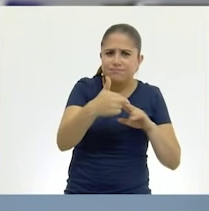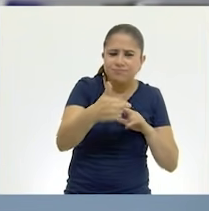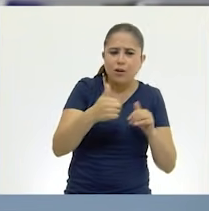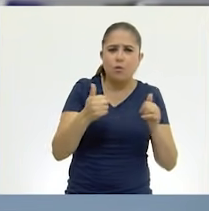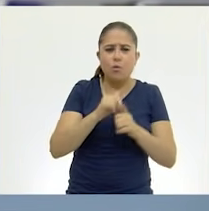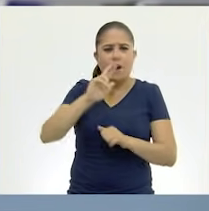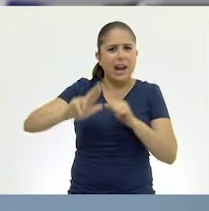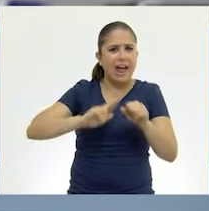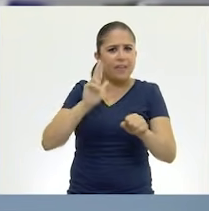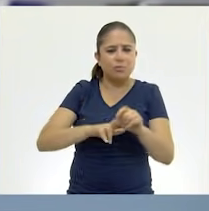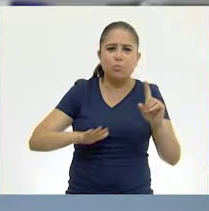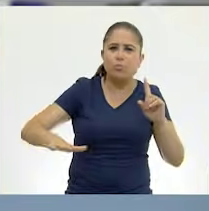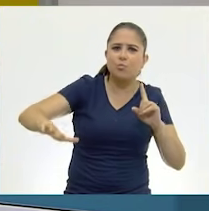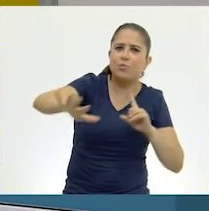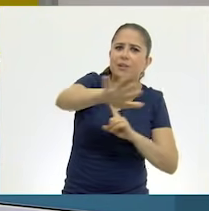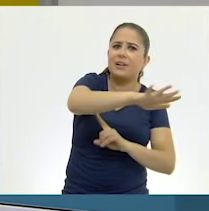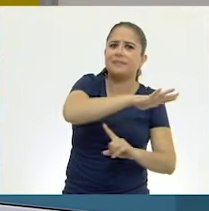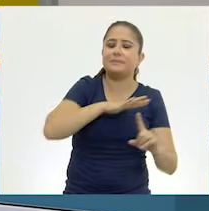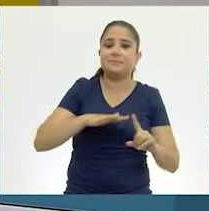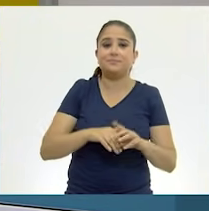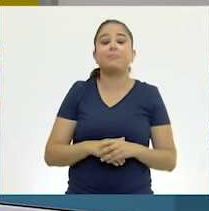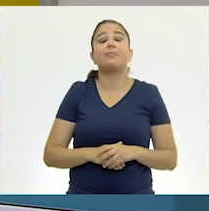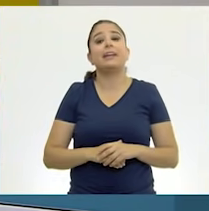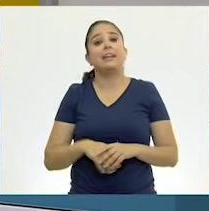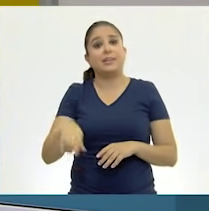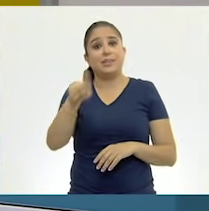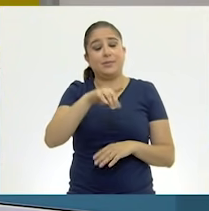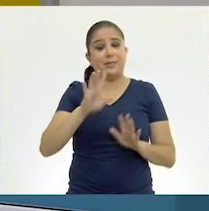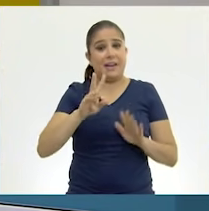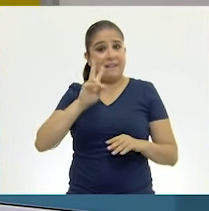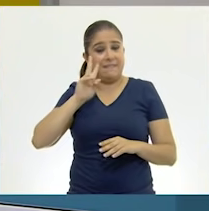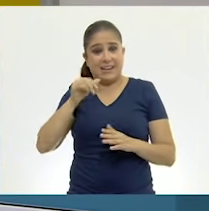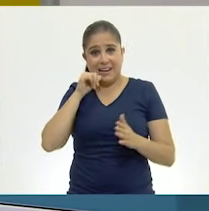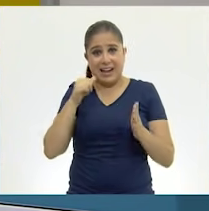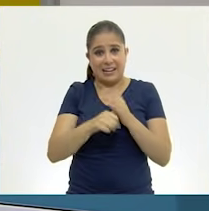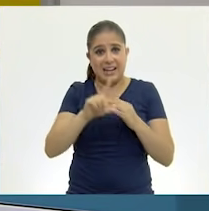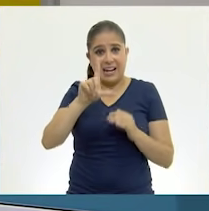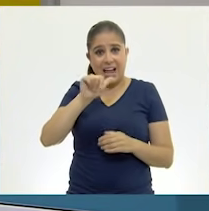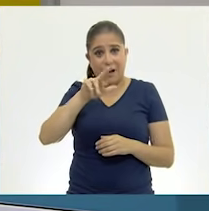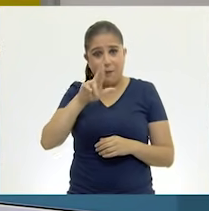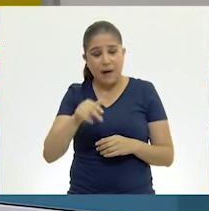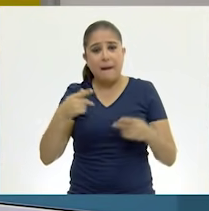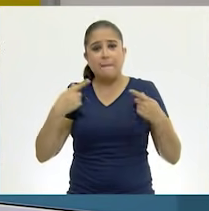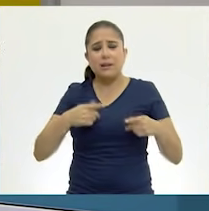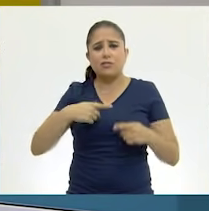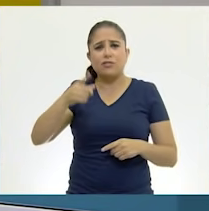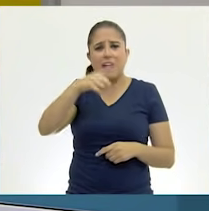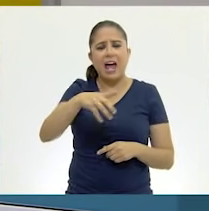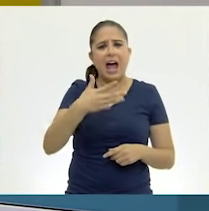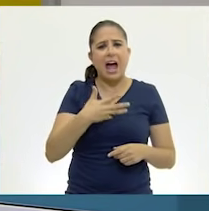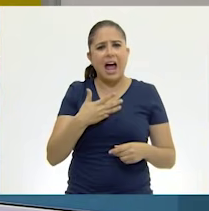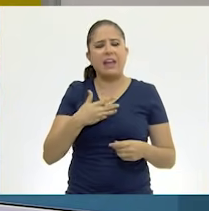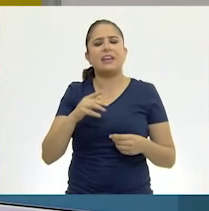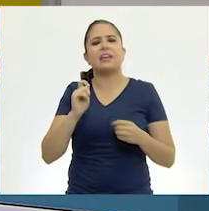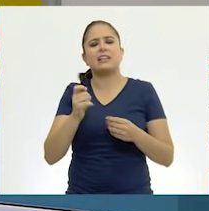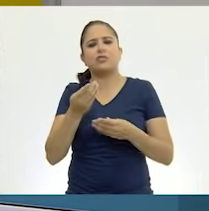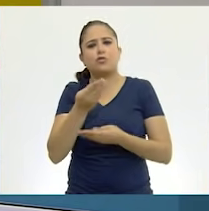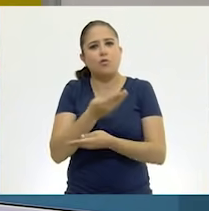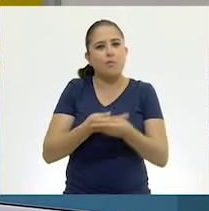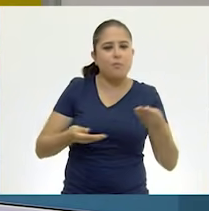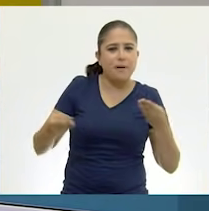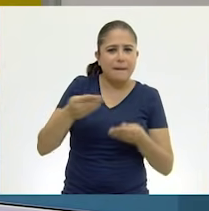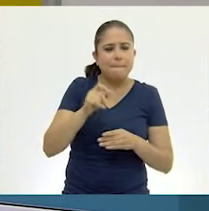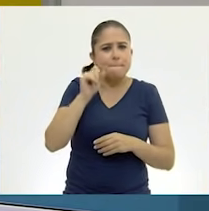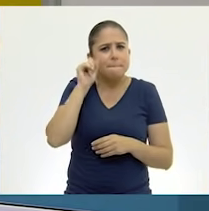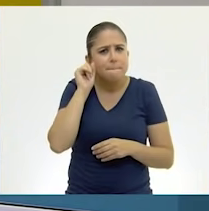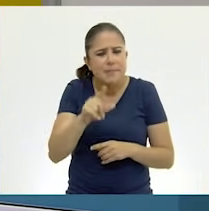la naturaleza. Como pudimos ver en la carta de Laura, el ser humano comparte con otros seres vivos los